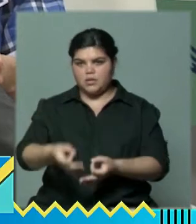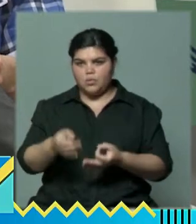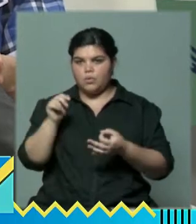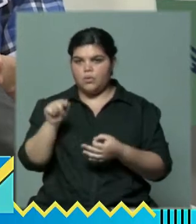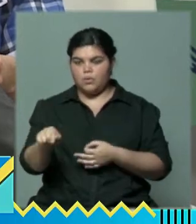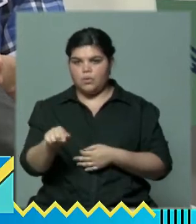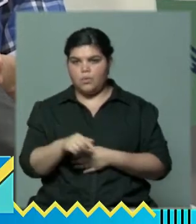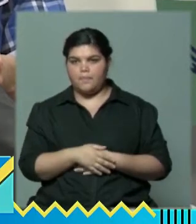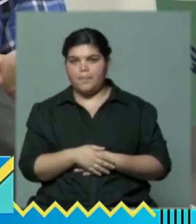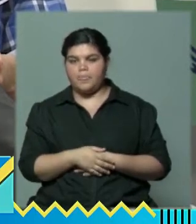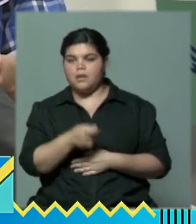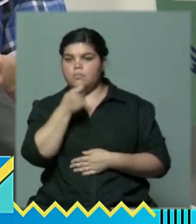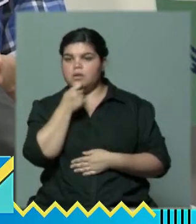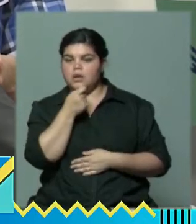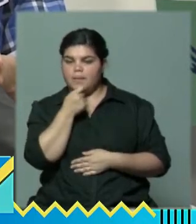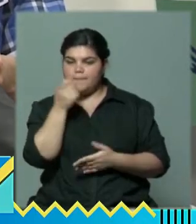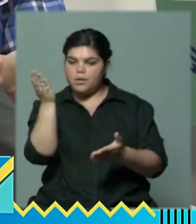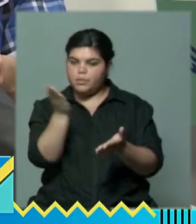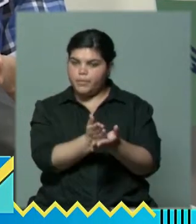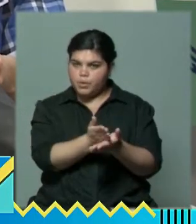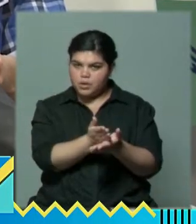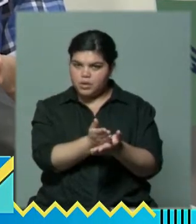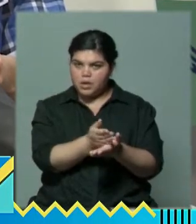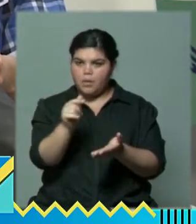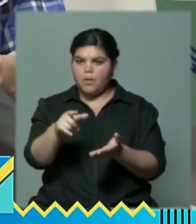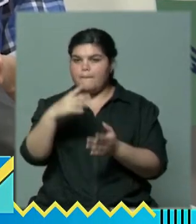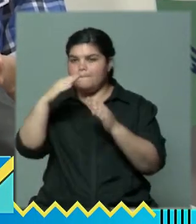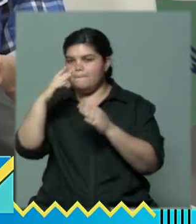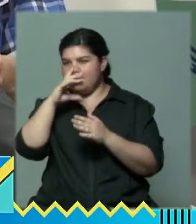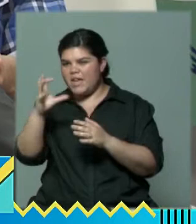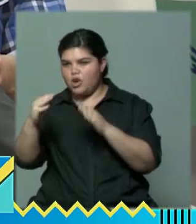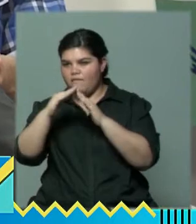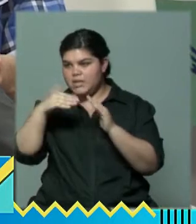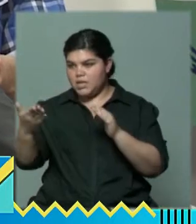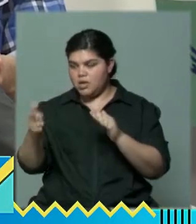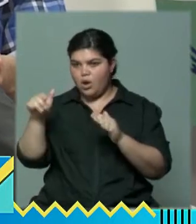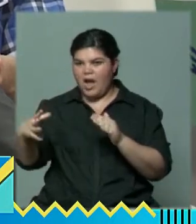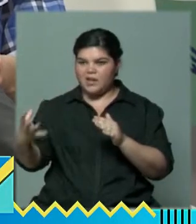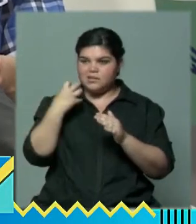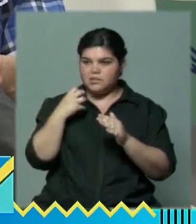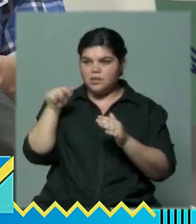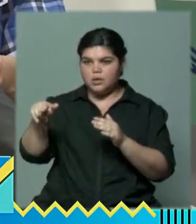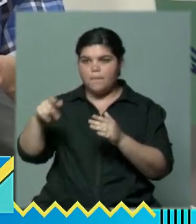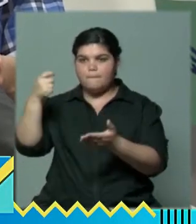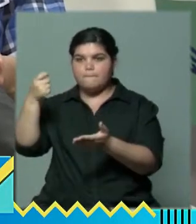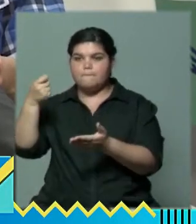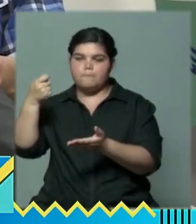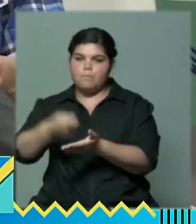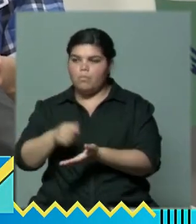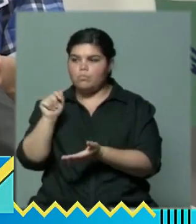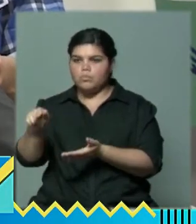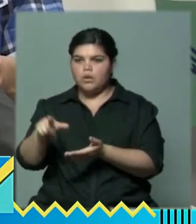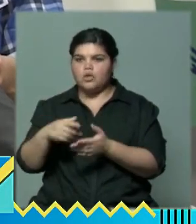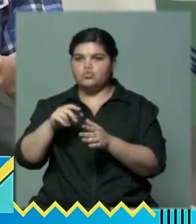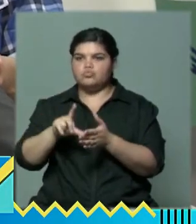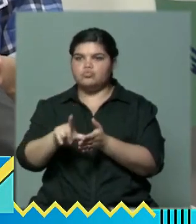ejemplo, en el caso de cuando hay multa, a ver, si a vos te muerde el perro del vecino, le aplican al vecino una multa, la multa tiene que ser efectiva, no tiene que ser en